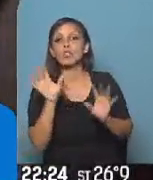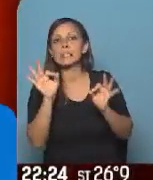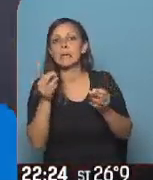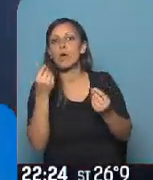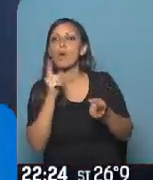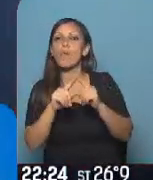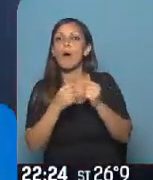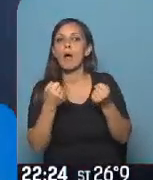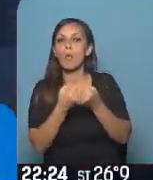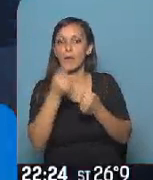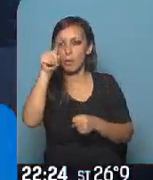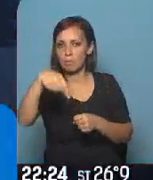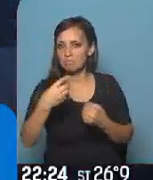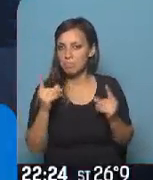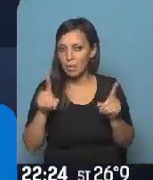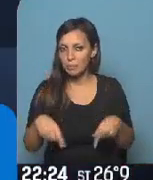acuerdo.